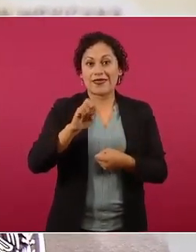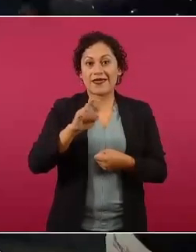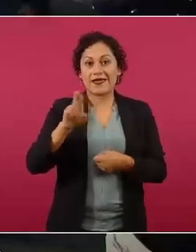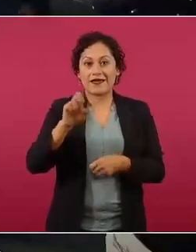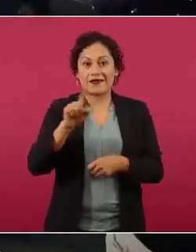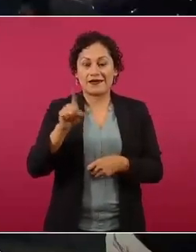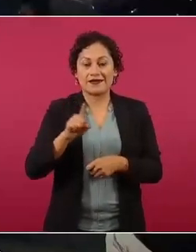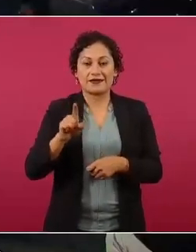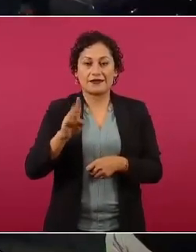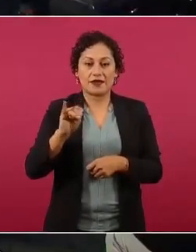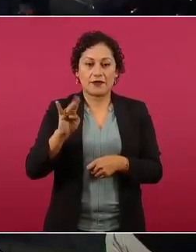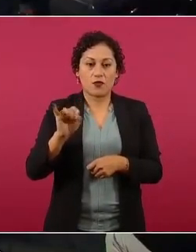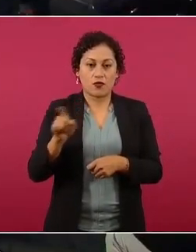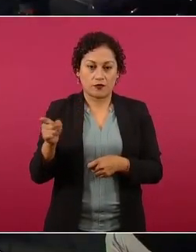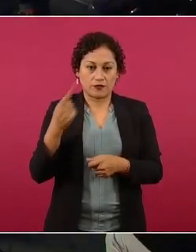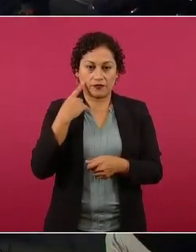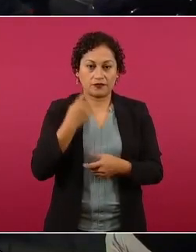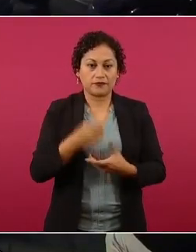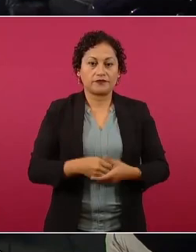Apolo.